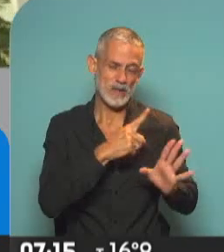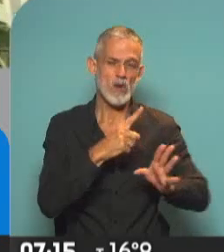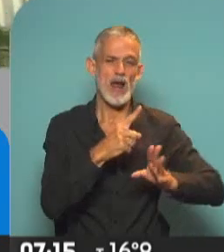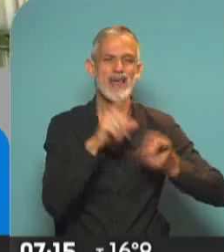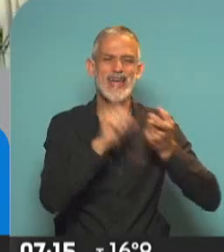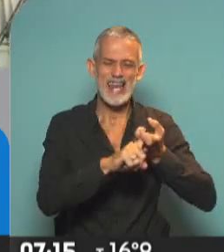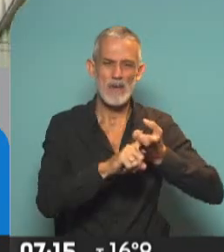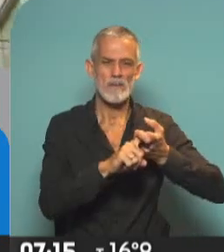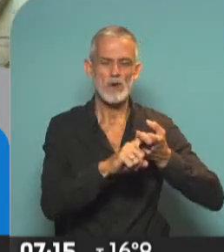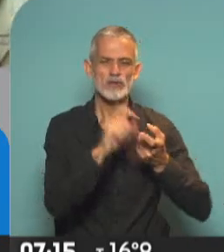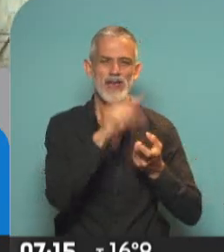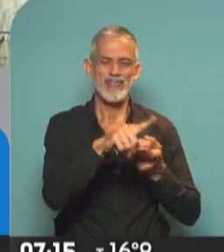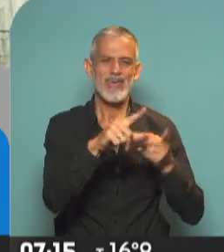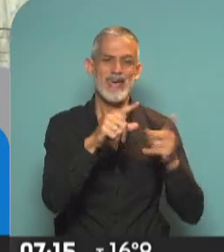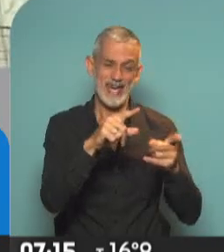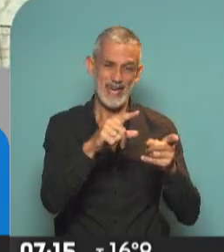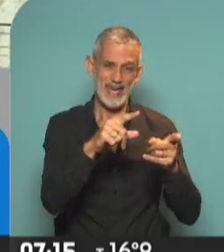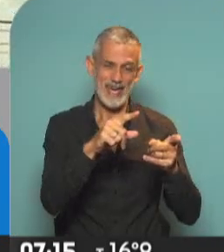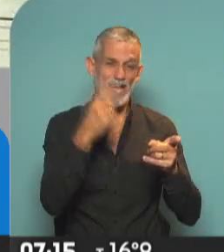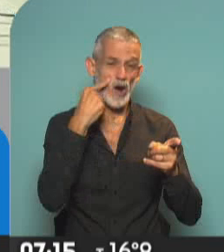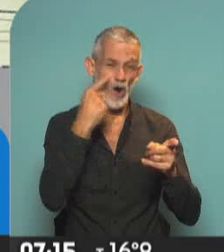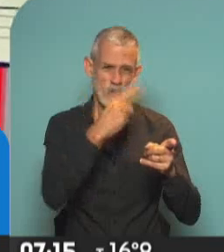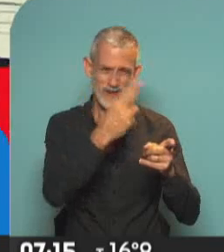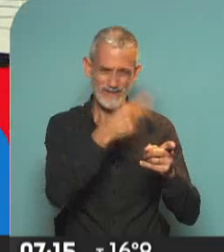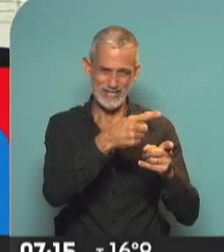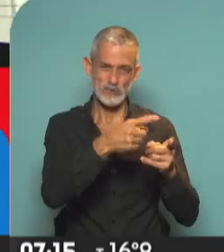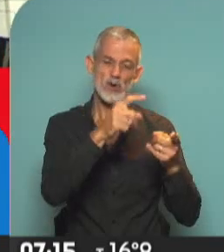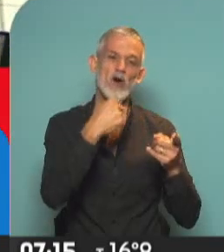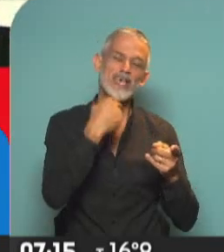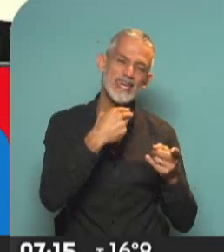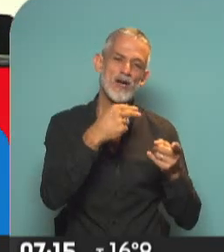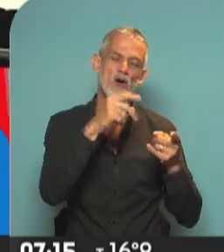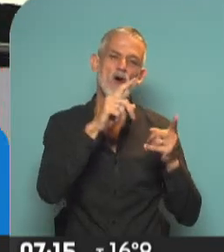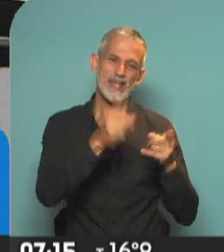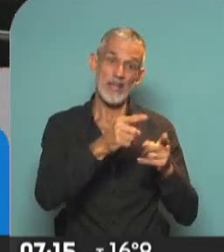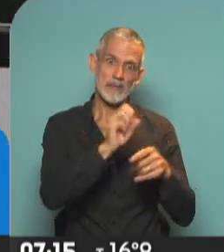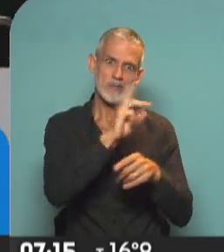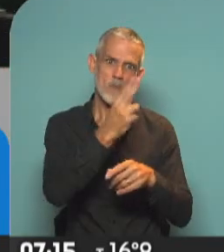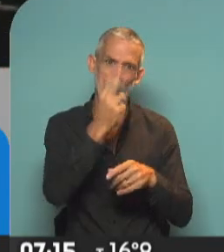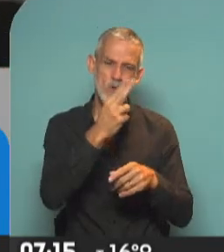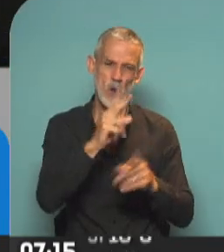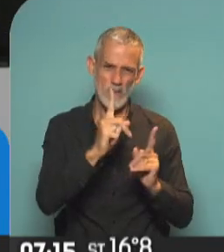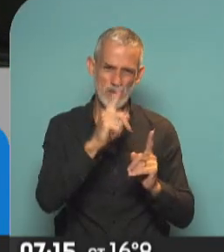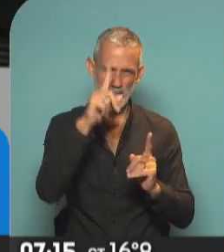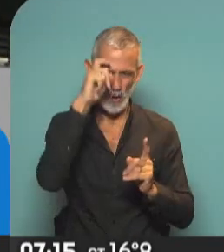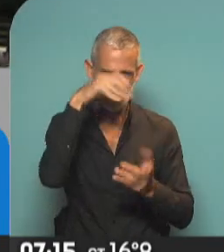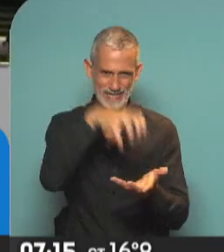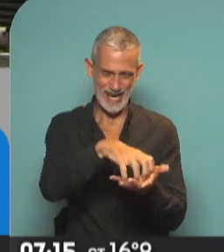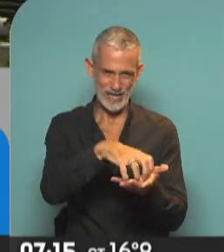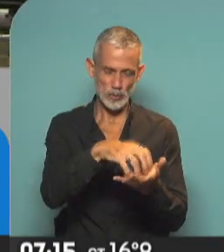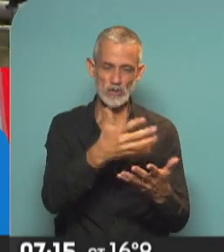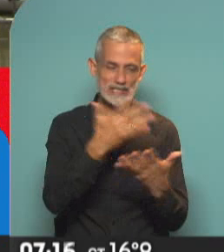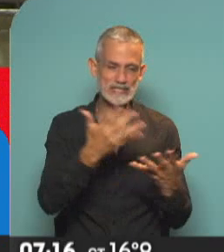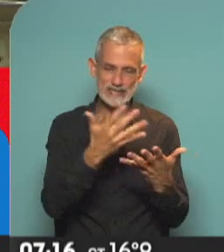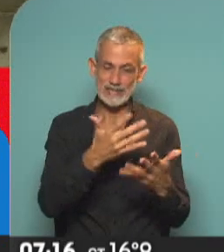esposa de Jorge García Rúa, que también había fallecido por COVID en este mismo lugar, y ante esa